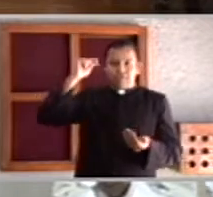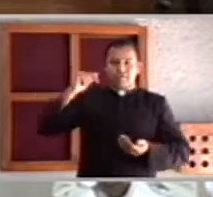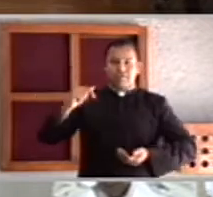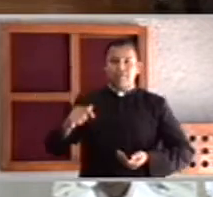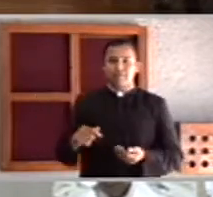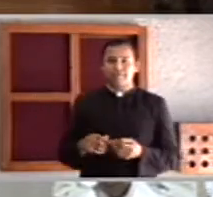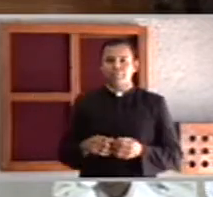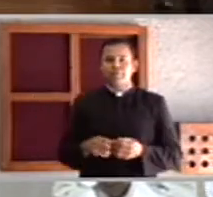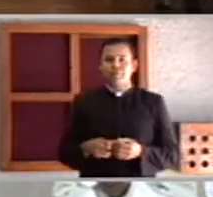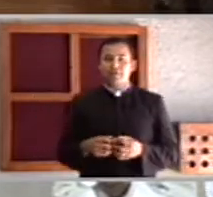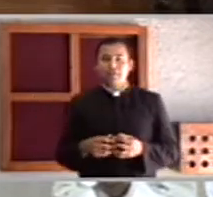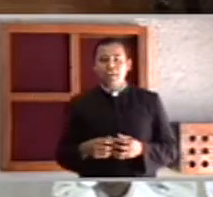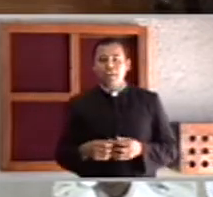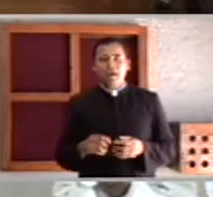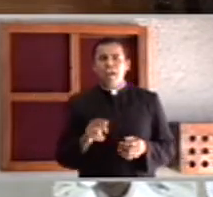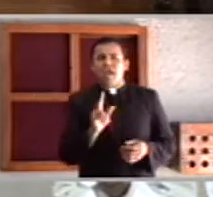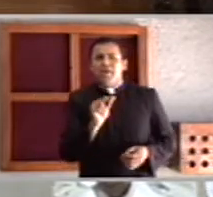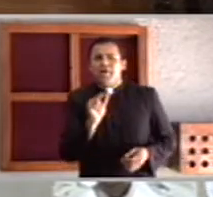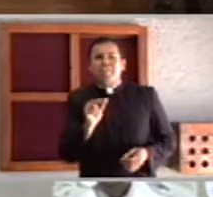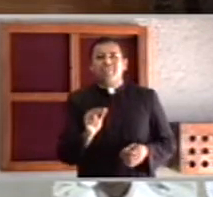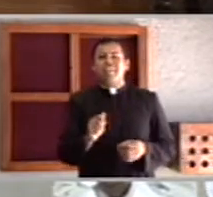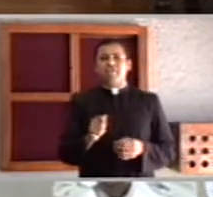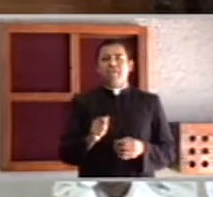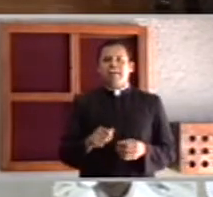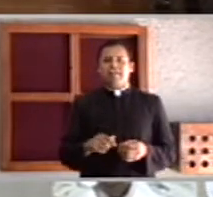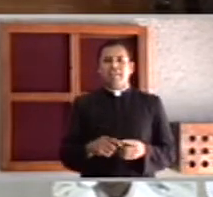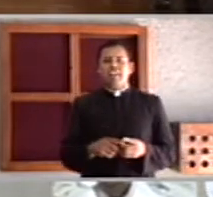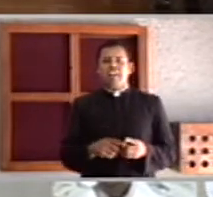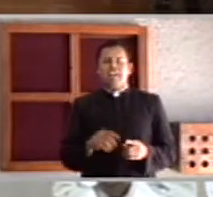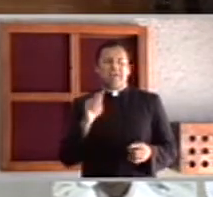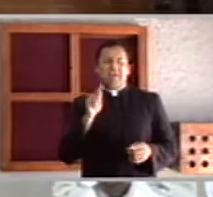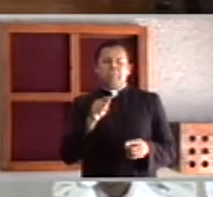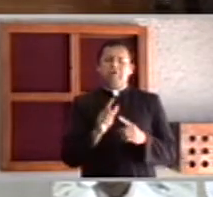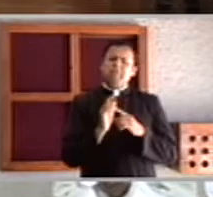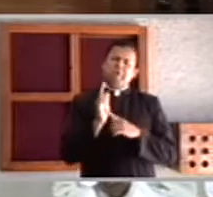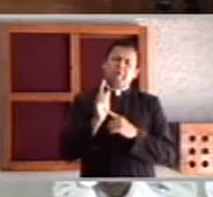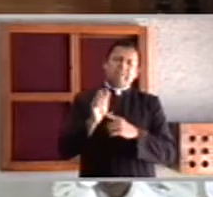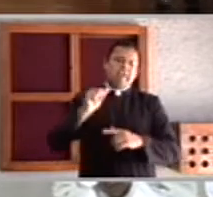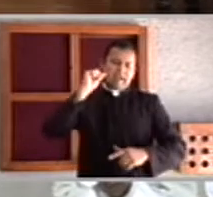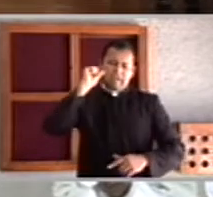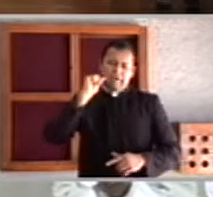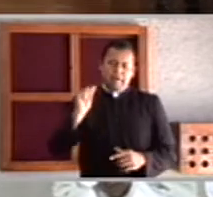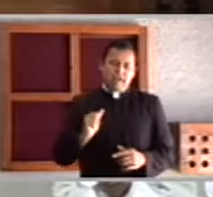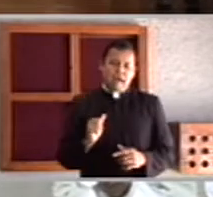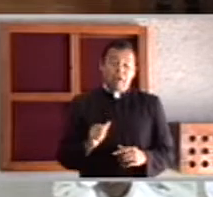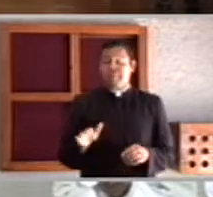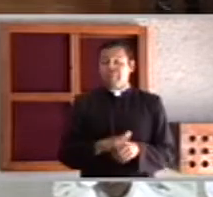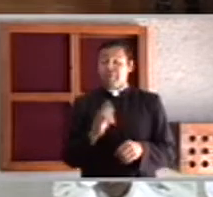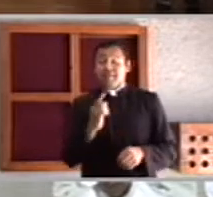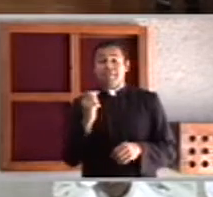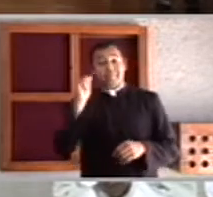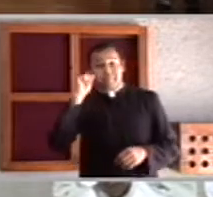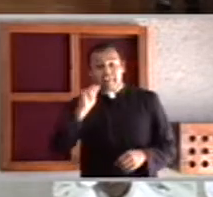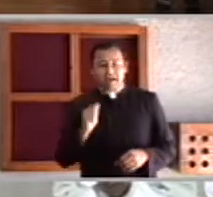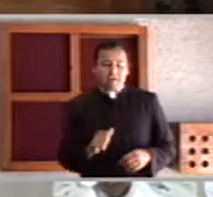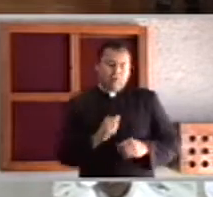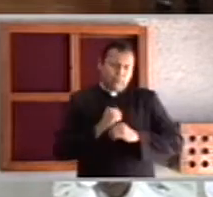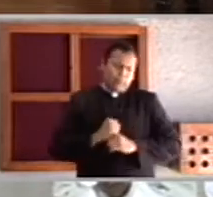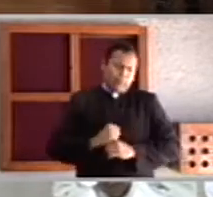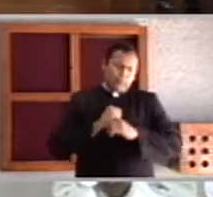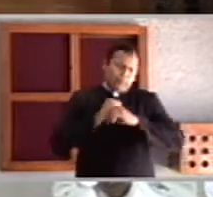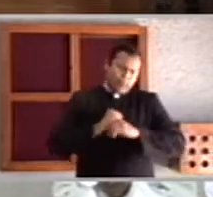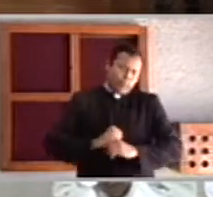dice que te quedes igual, porque en el pecado hay sufrimiento y dolor. Él te